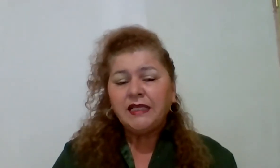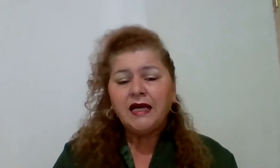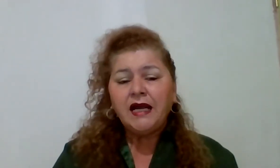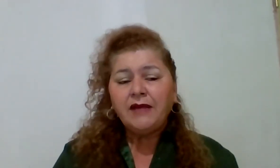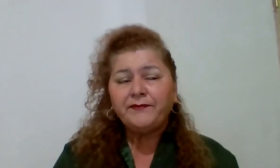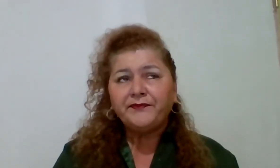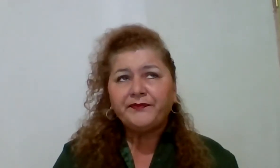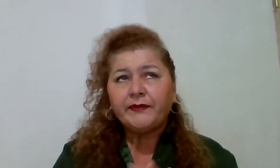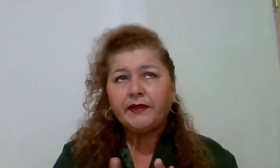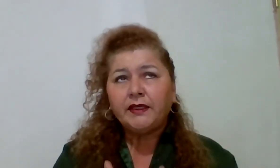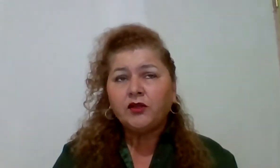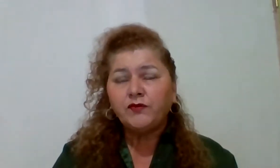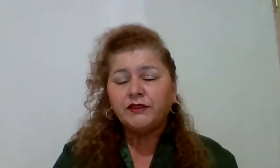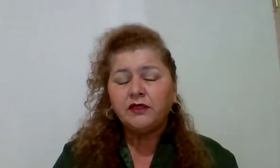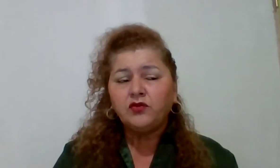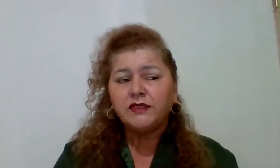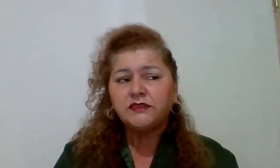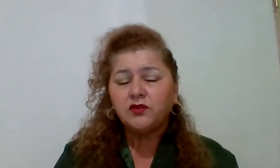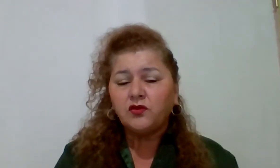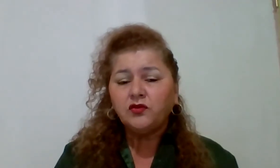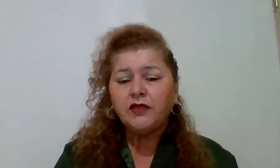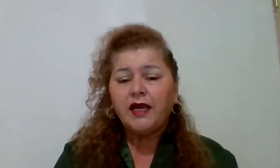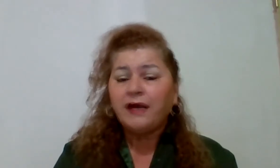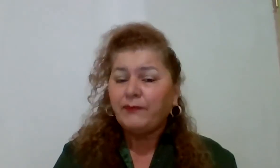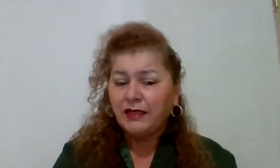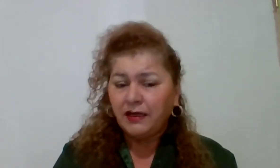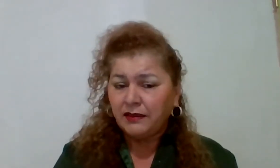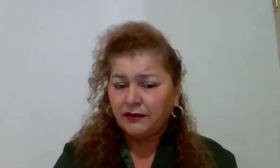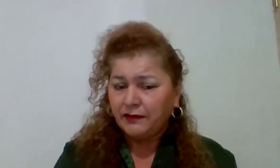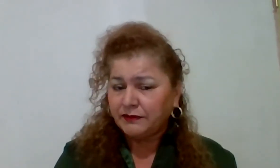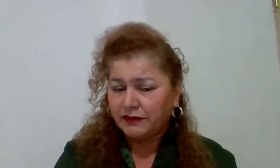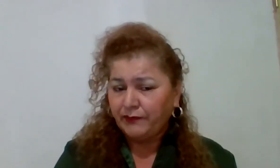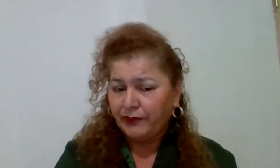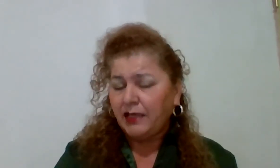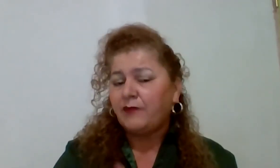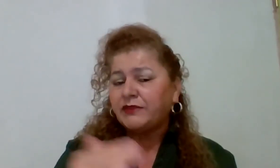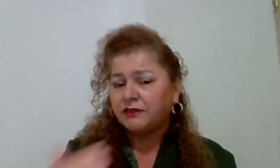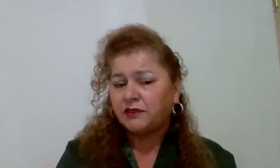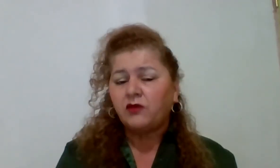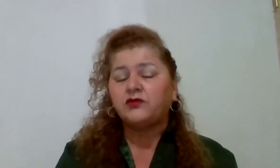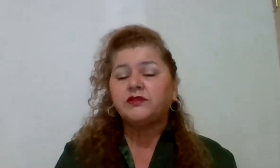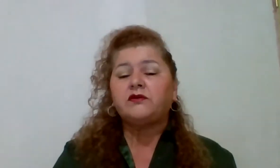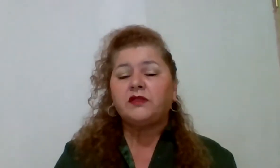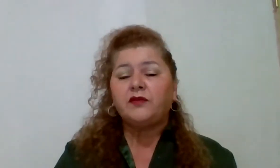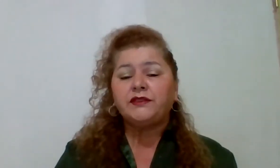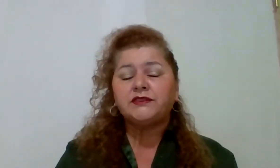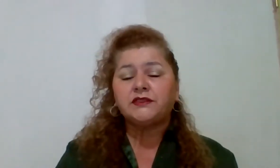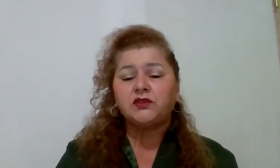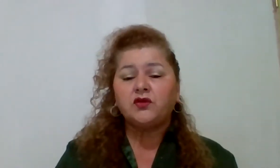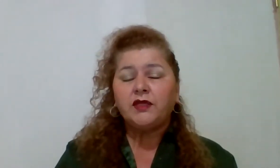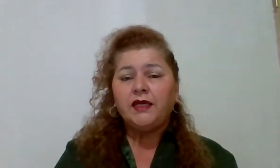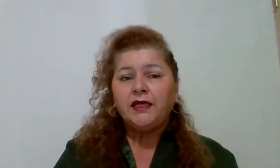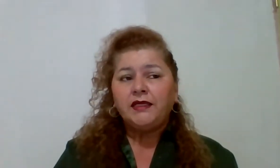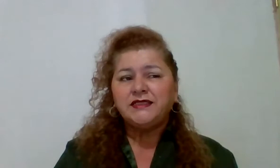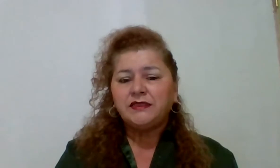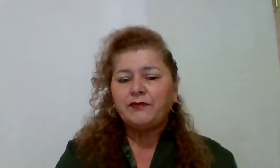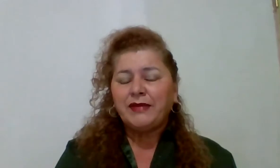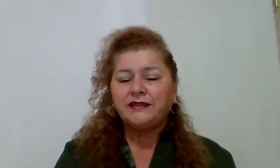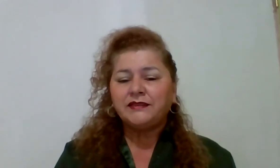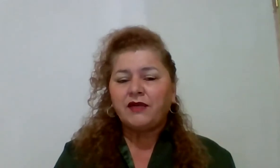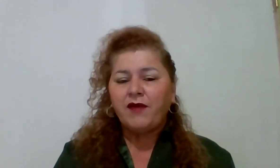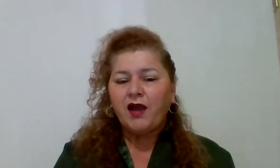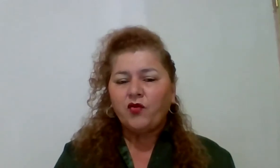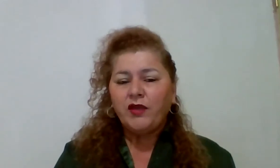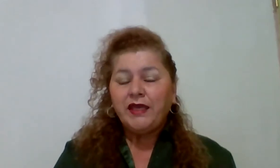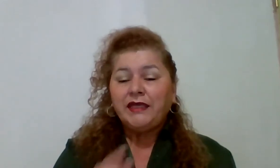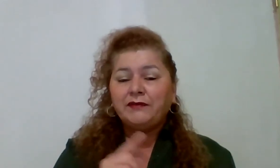Entonces, el Comité de Educación siempre le ha presentado al Consejo de Administración este plan